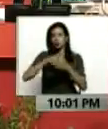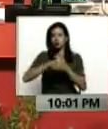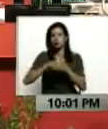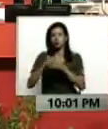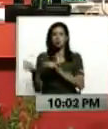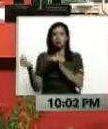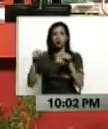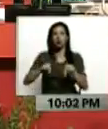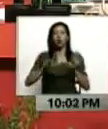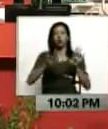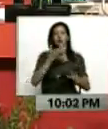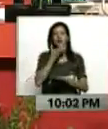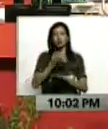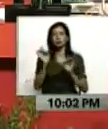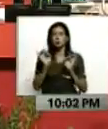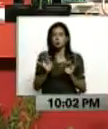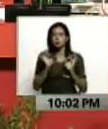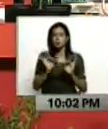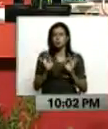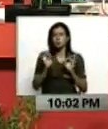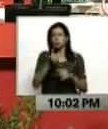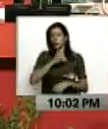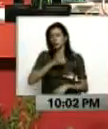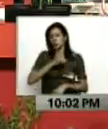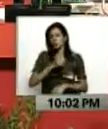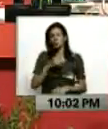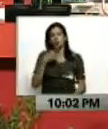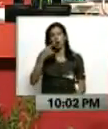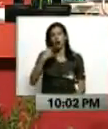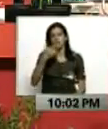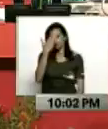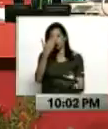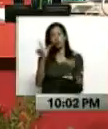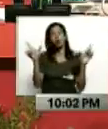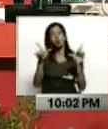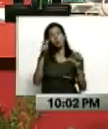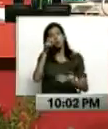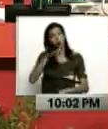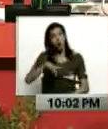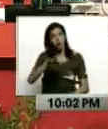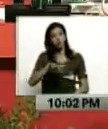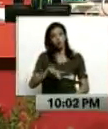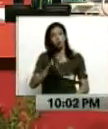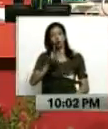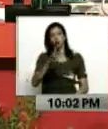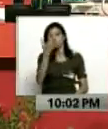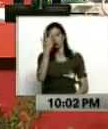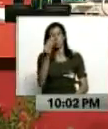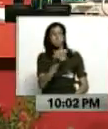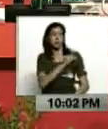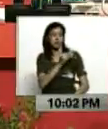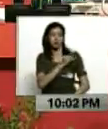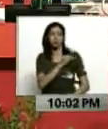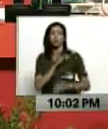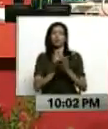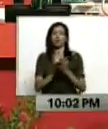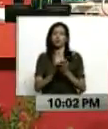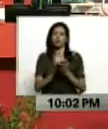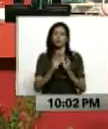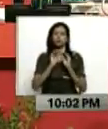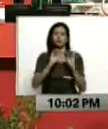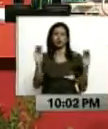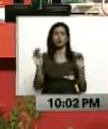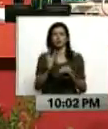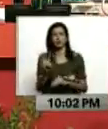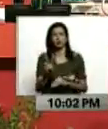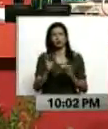lucha se vino para acá el 8 de diciembre con sus dolores a cuesta hablarle a nuestro pueblo el 2 de febrero me dijo a mí